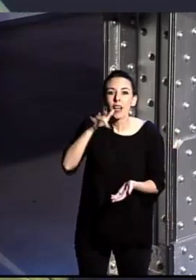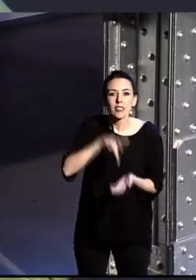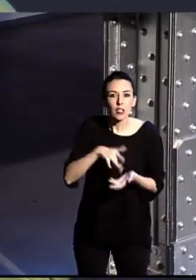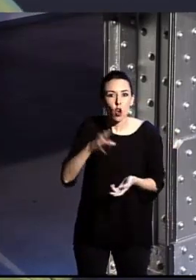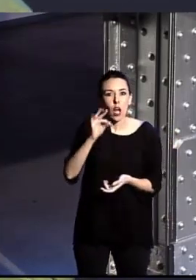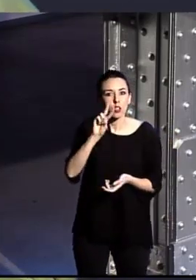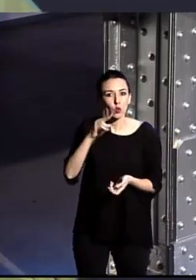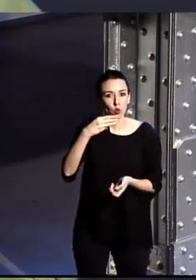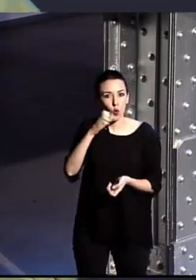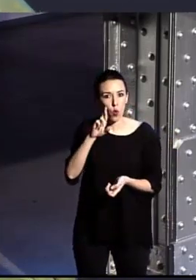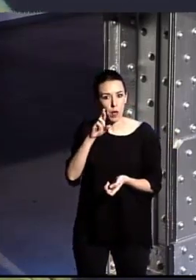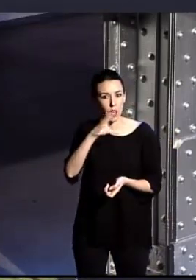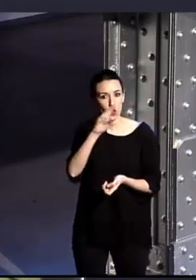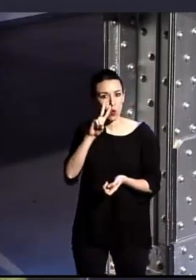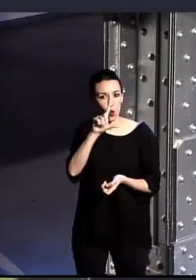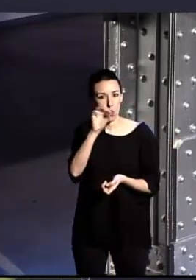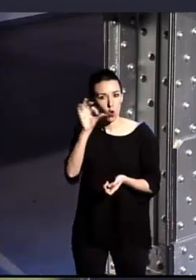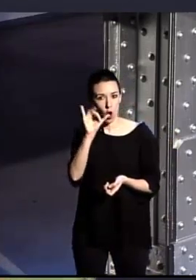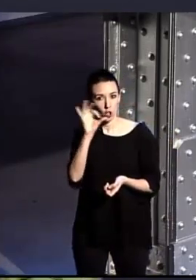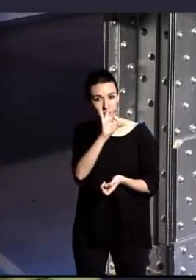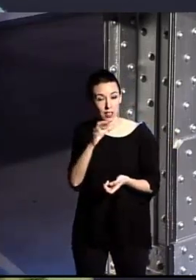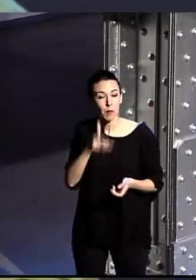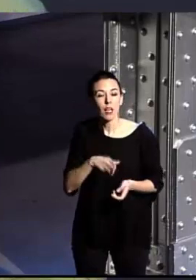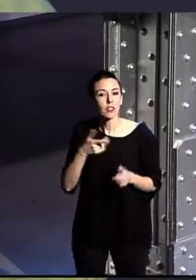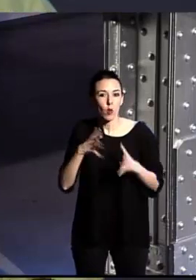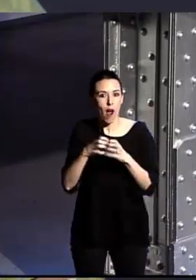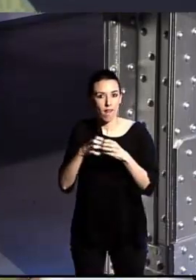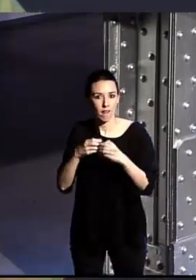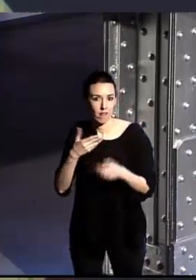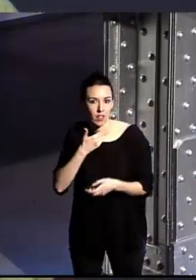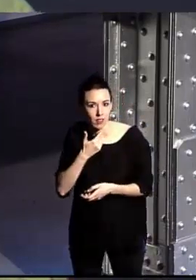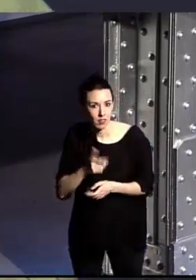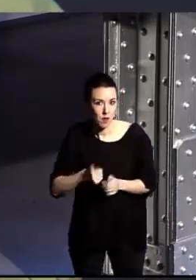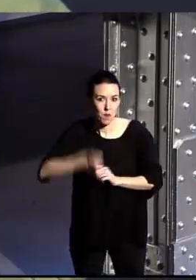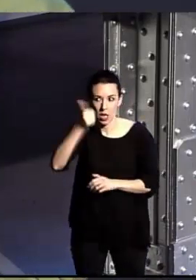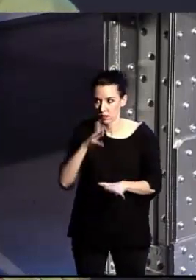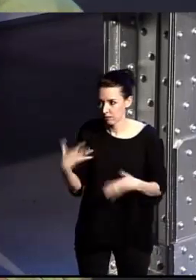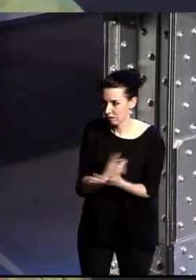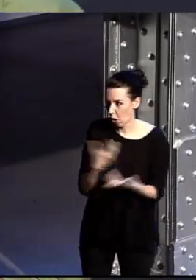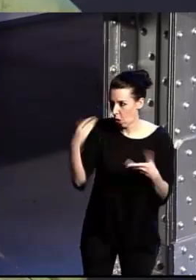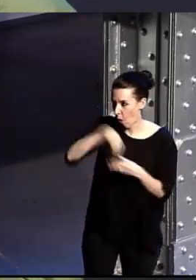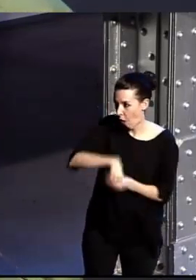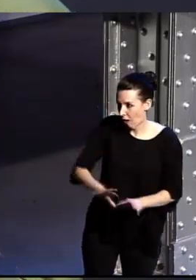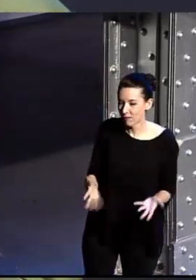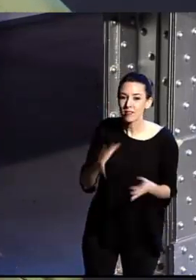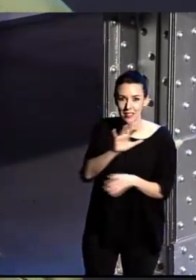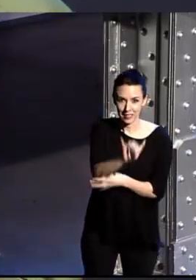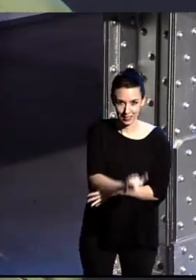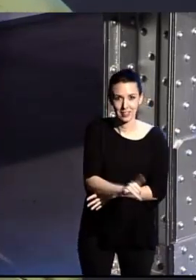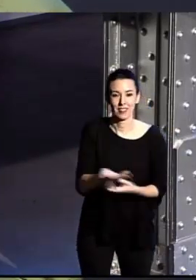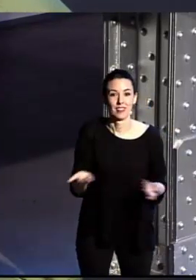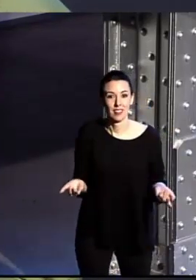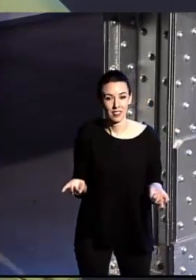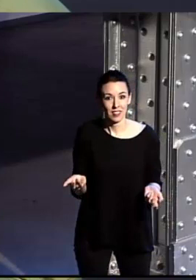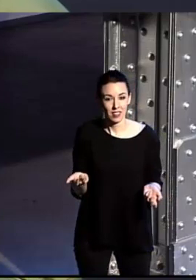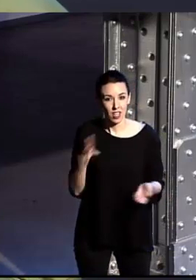tuberculosis y un incremento de la libido. Todo junto, está muy bien. Todo junto, todo junto.